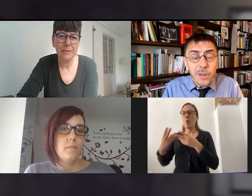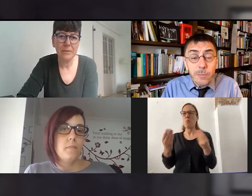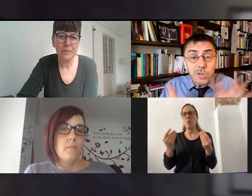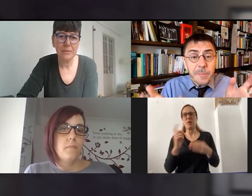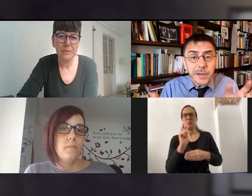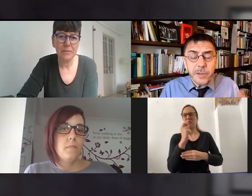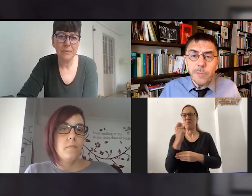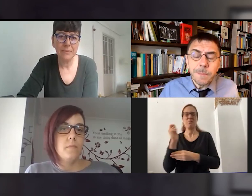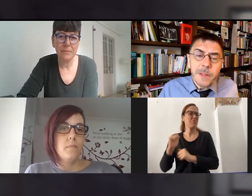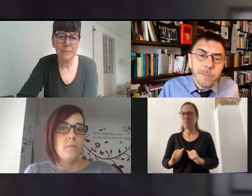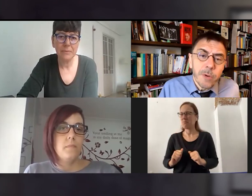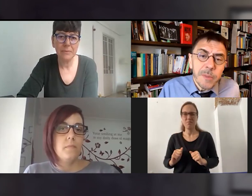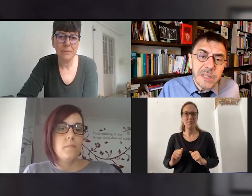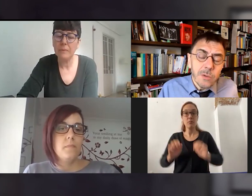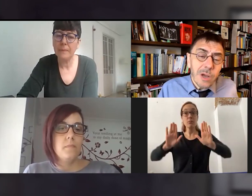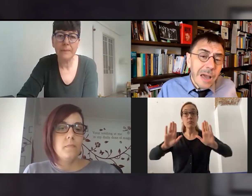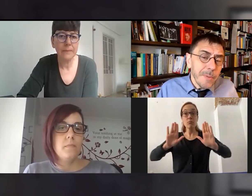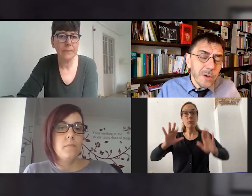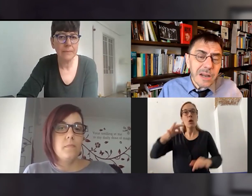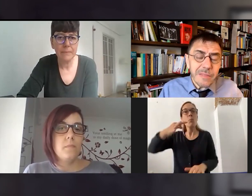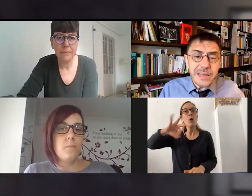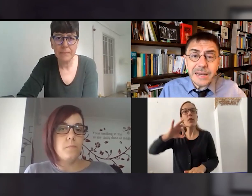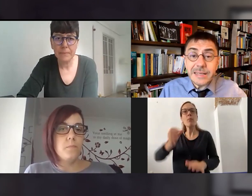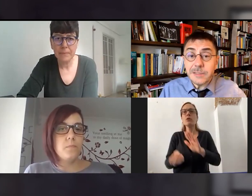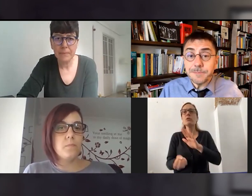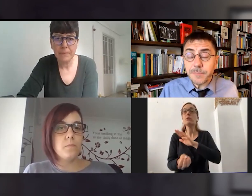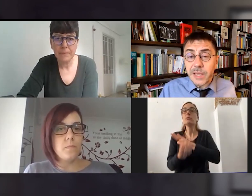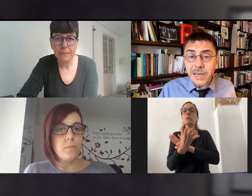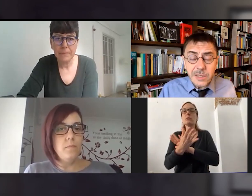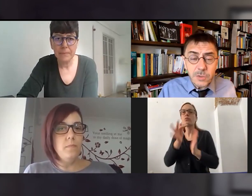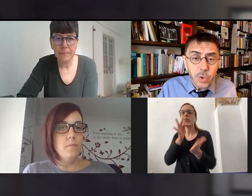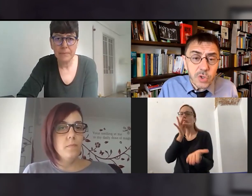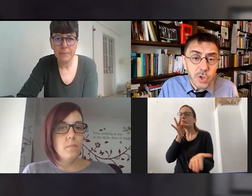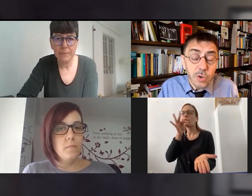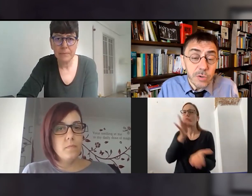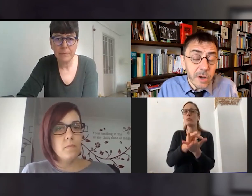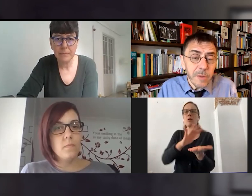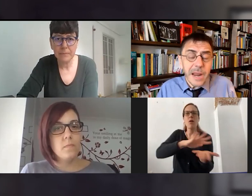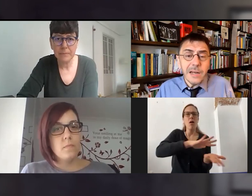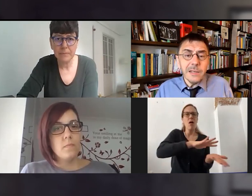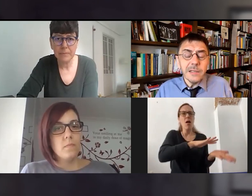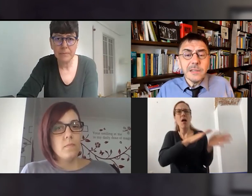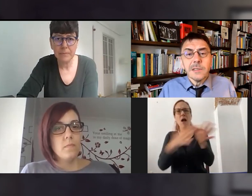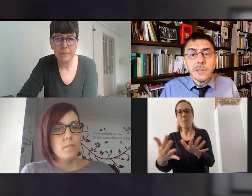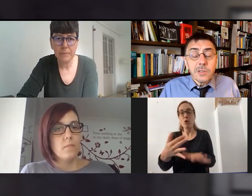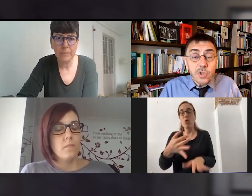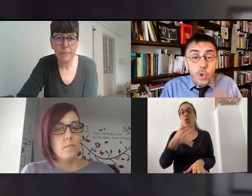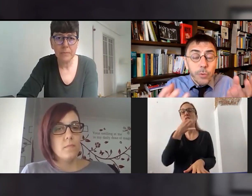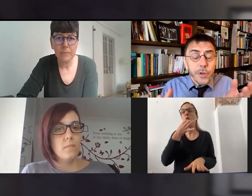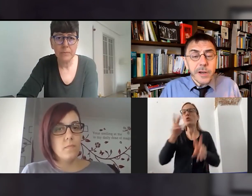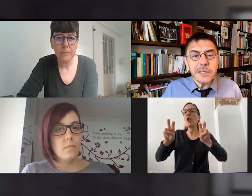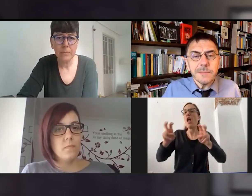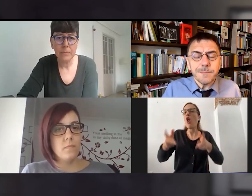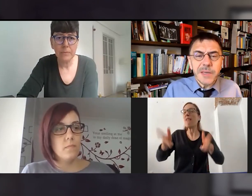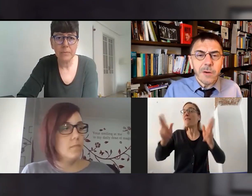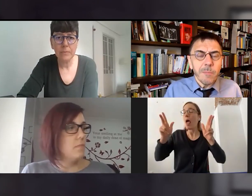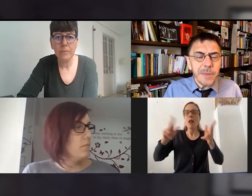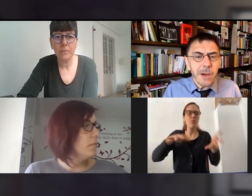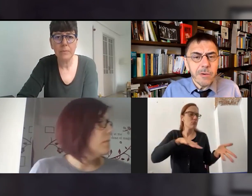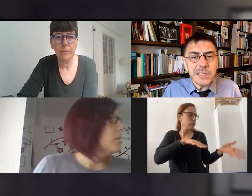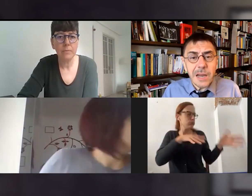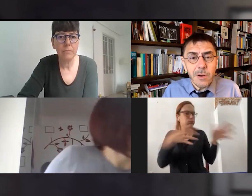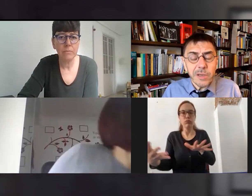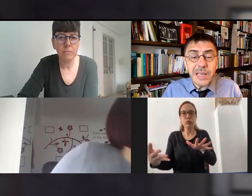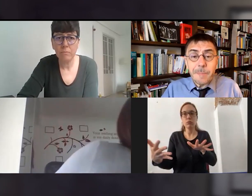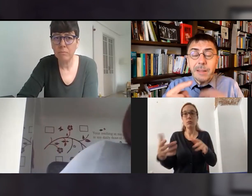embargo, Podemos emergió prometiendo cambios radicales en el discurso neoliberal, soluciones que